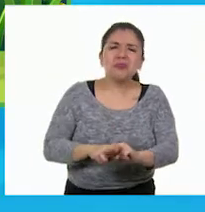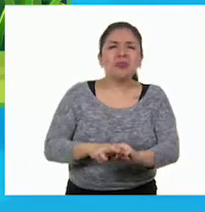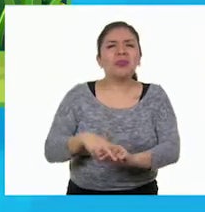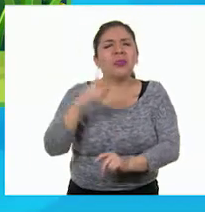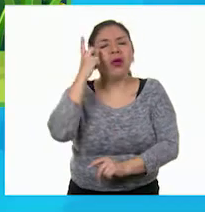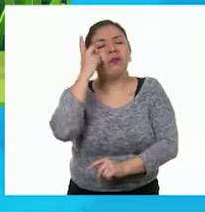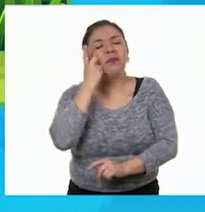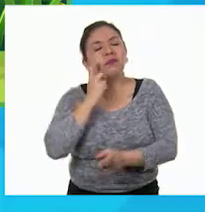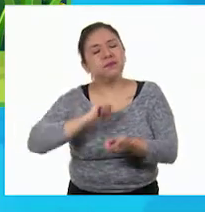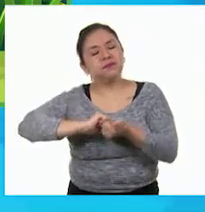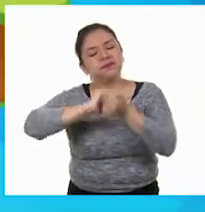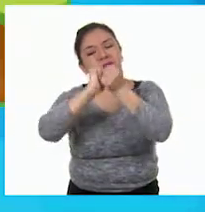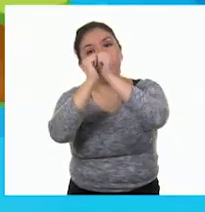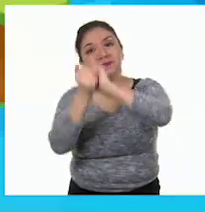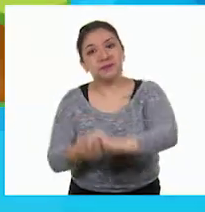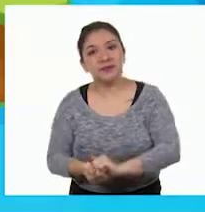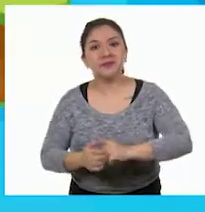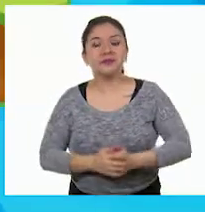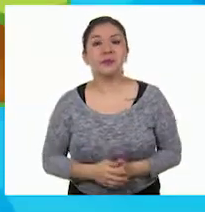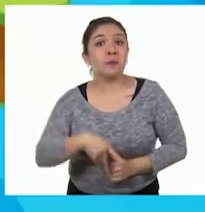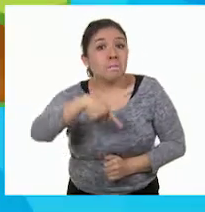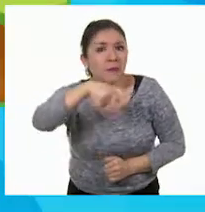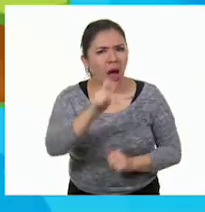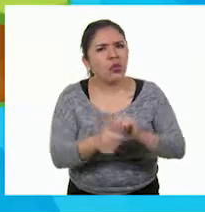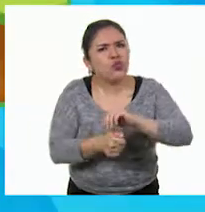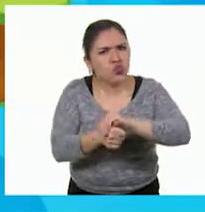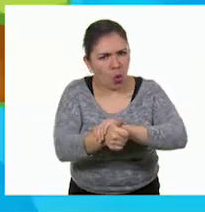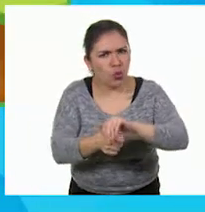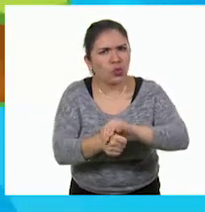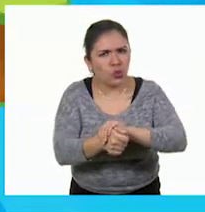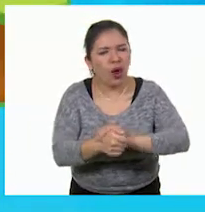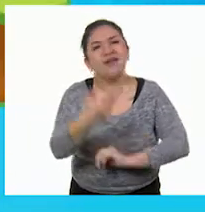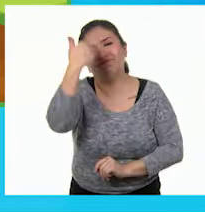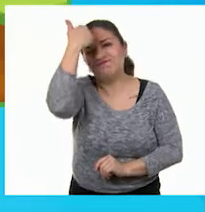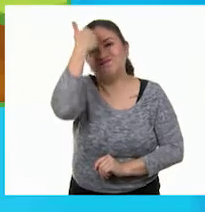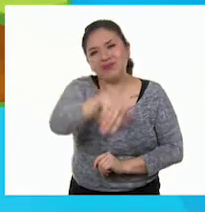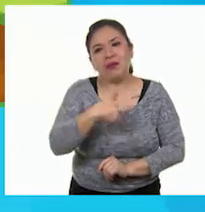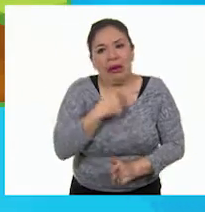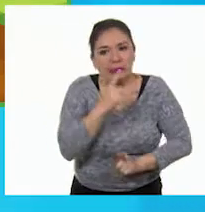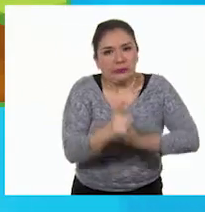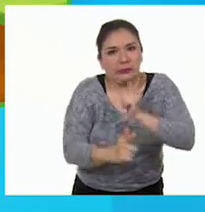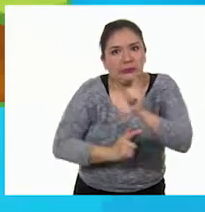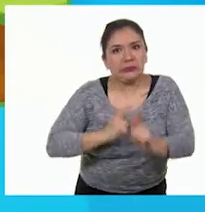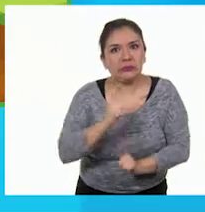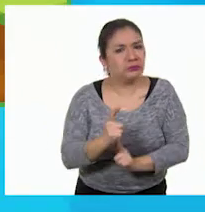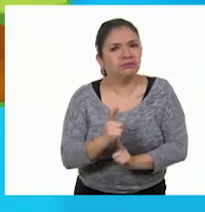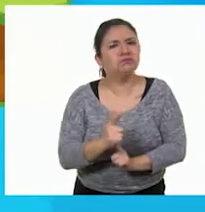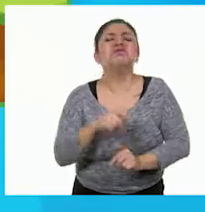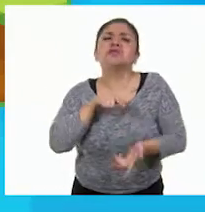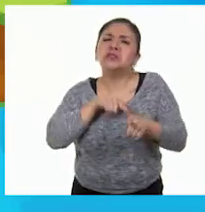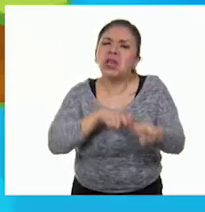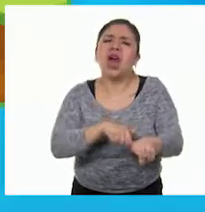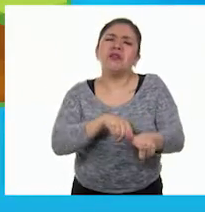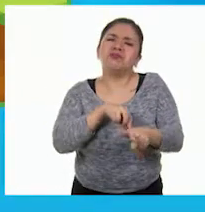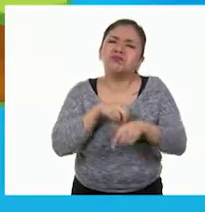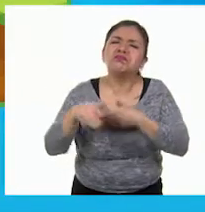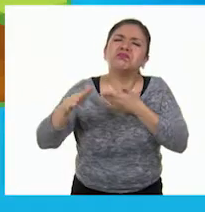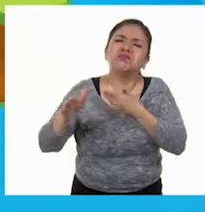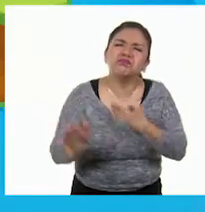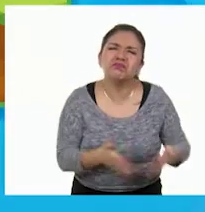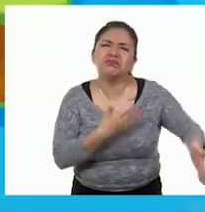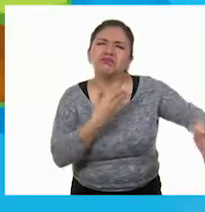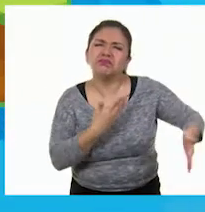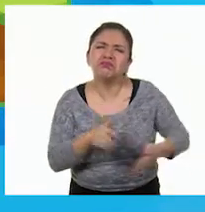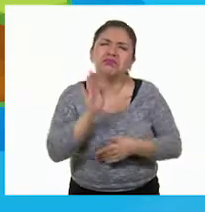se quedó dormida. Pero la tortuga, consciente de su lentitud, no dejó de caminar desde el primer